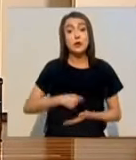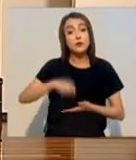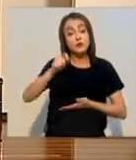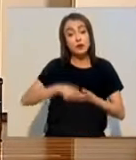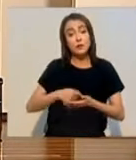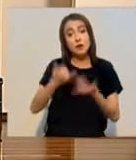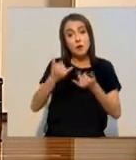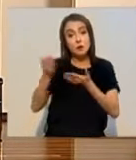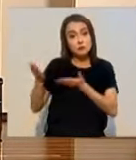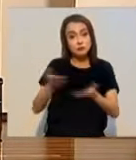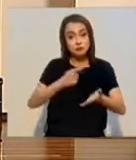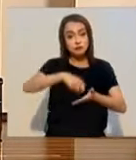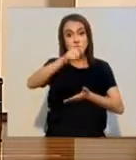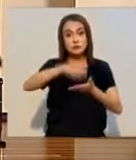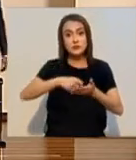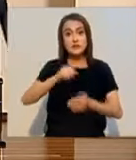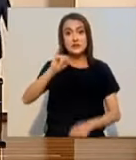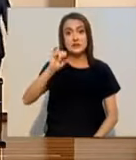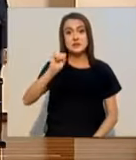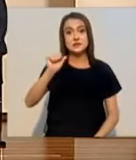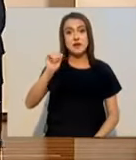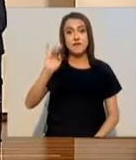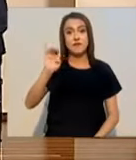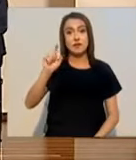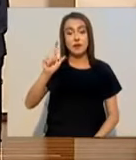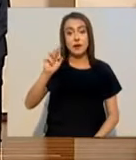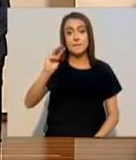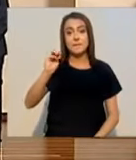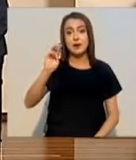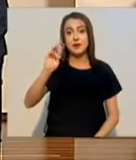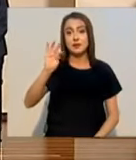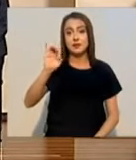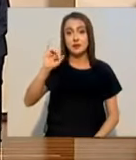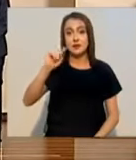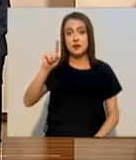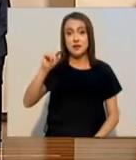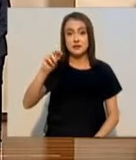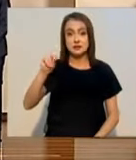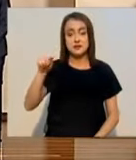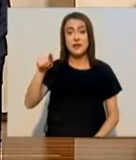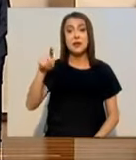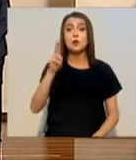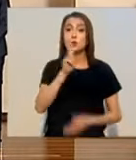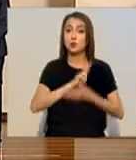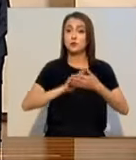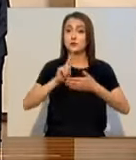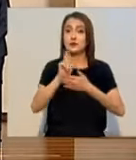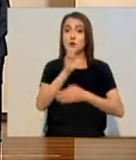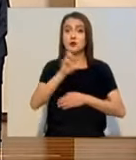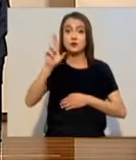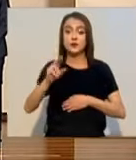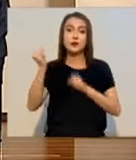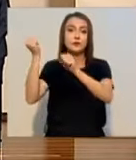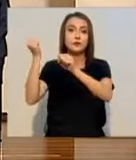Firma a continuación la señora Isabel Martínez, delegada ejecutiva de la Fundación UCR.